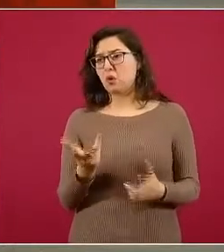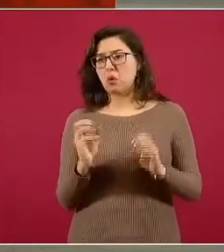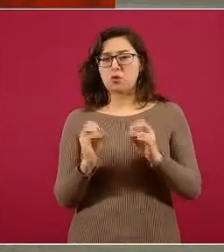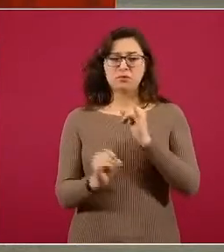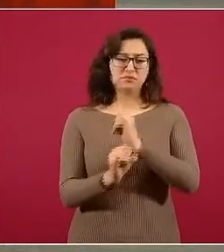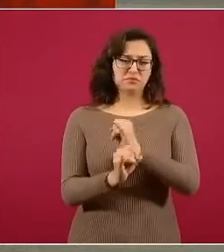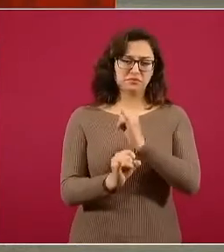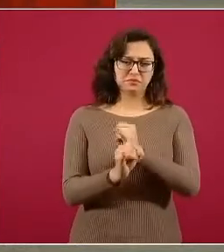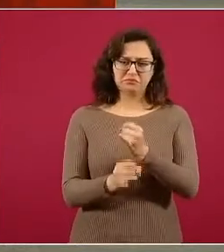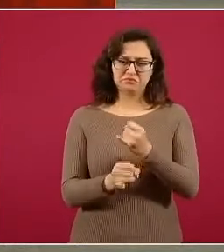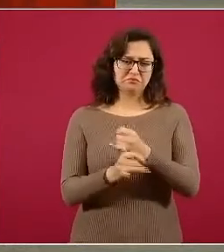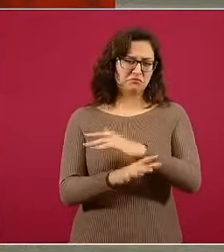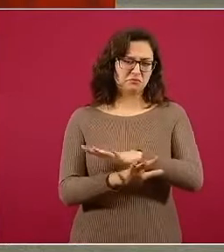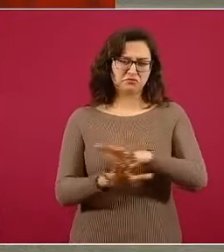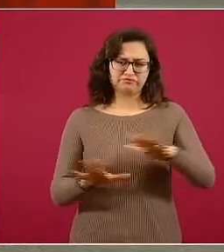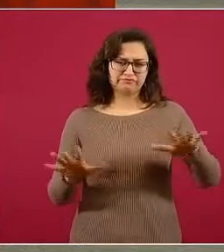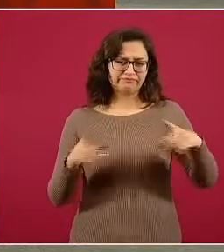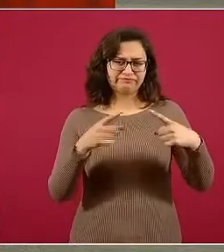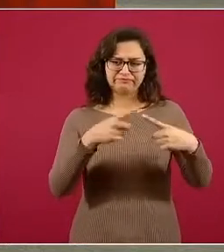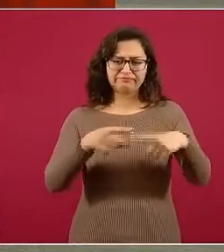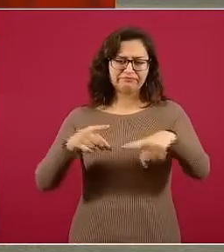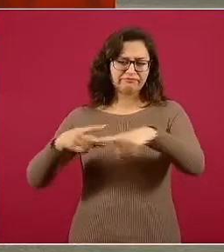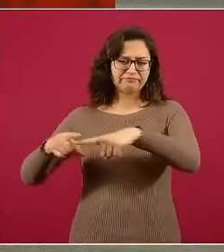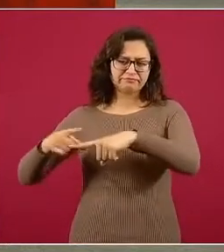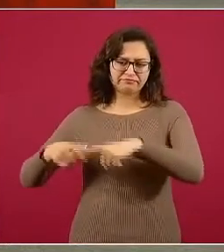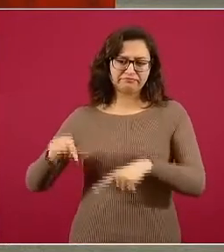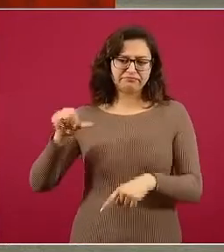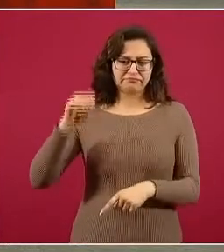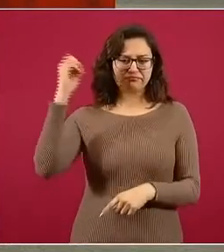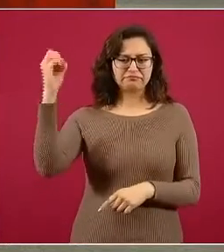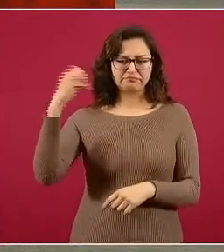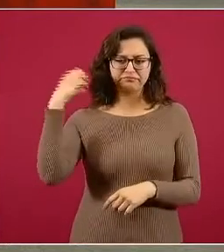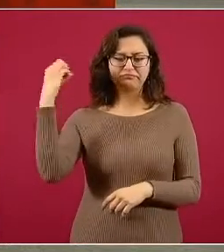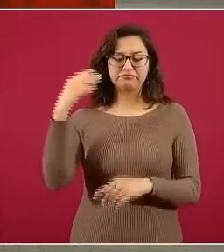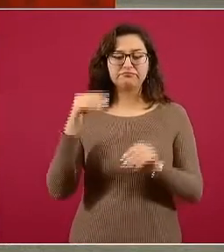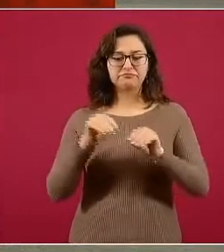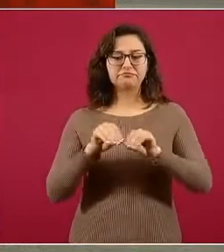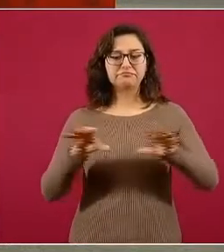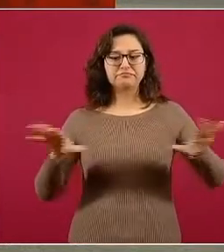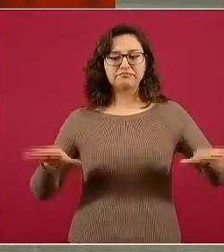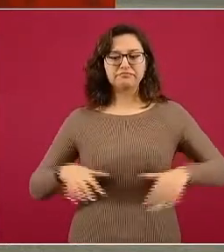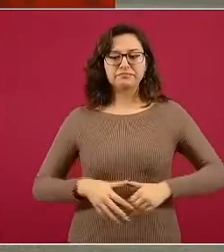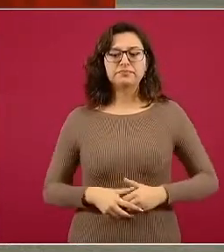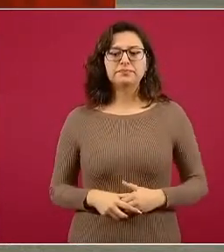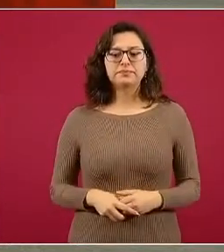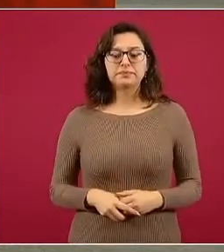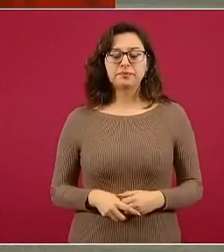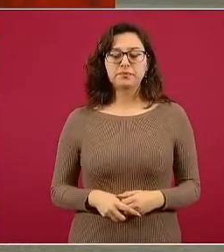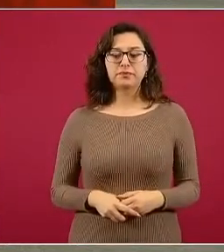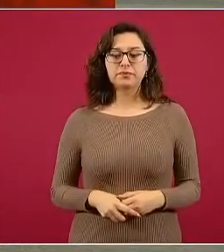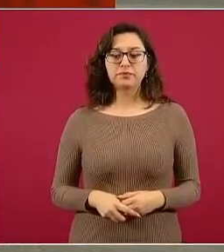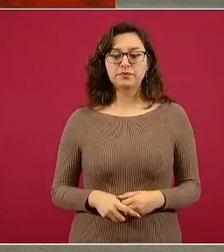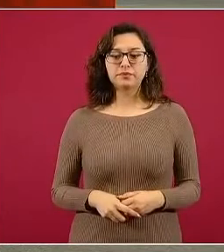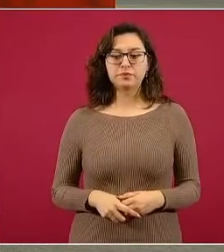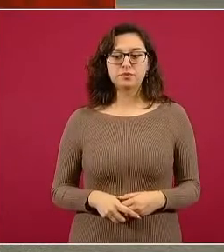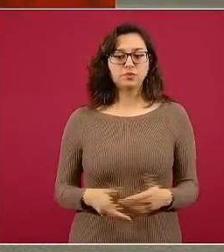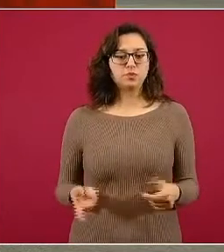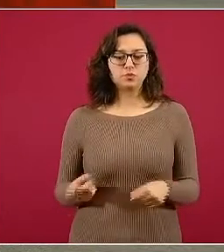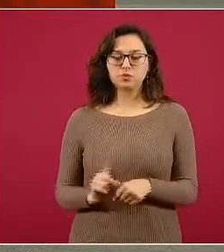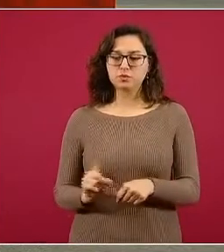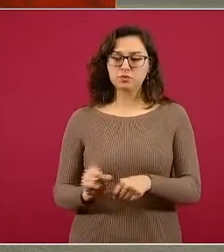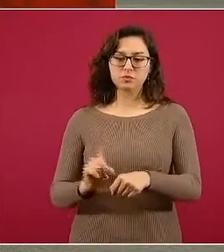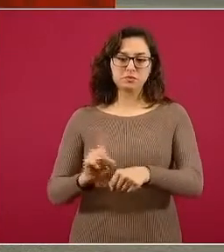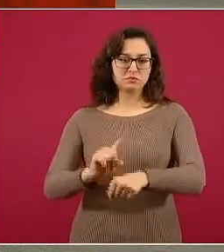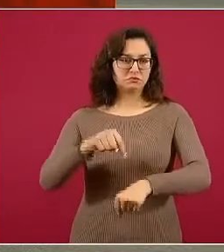instrumentos informativos que se utilizan para transmitir esta conferencia vespertina. La realizamos todos los días